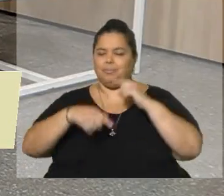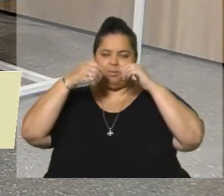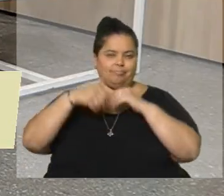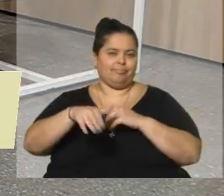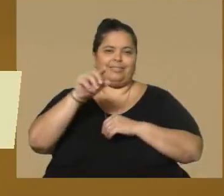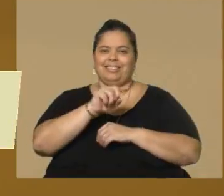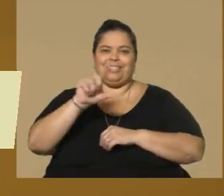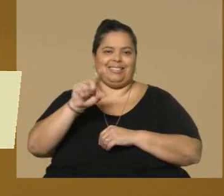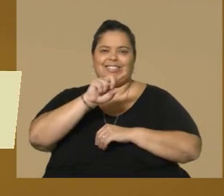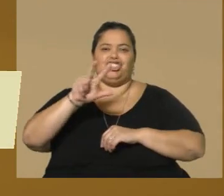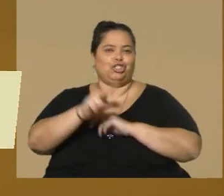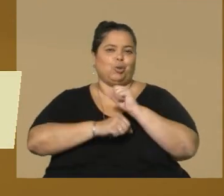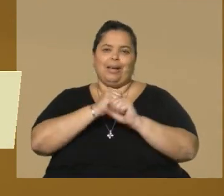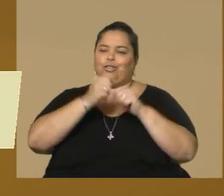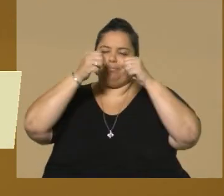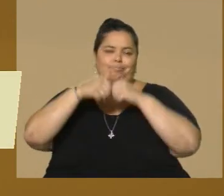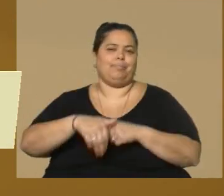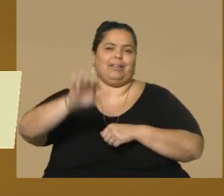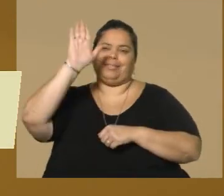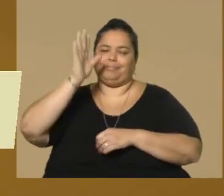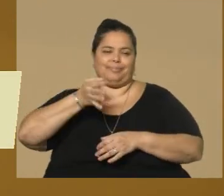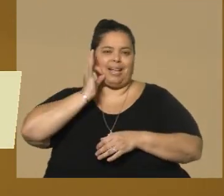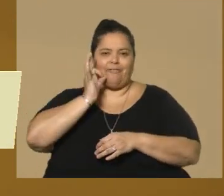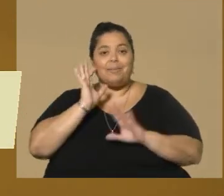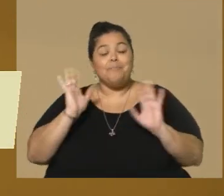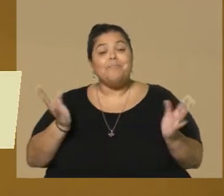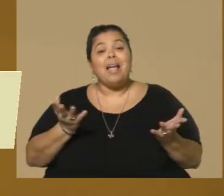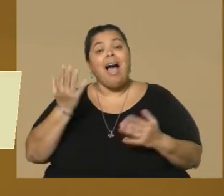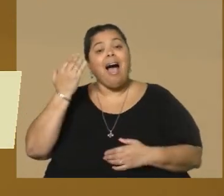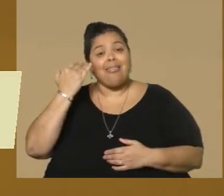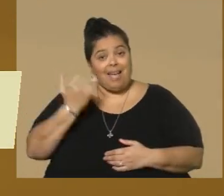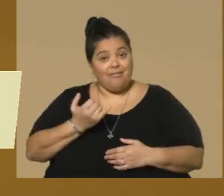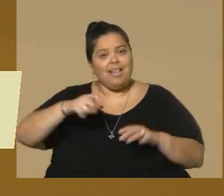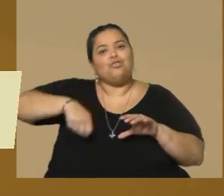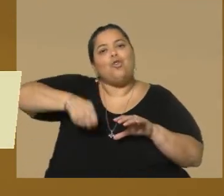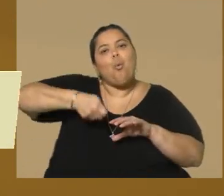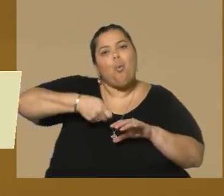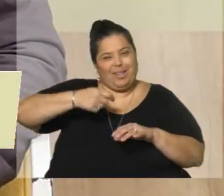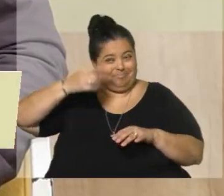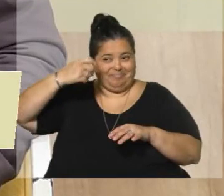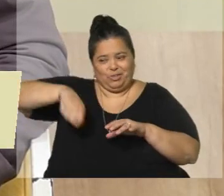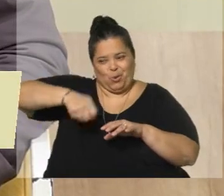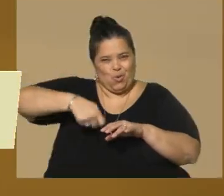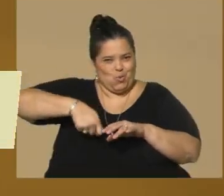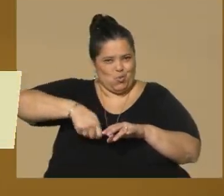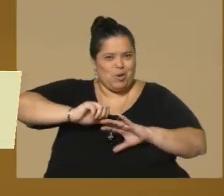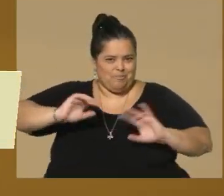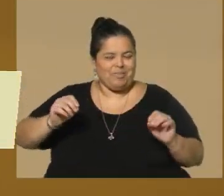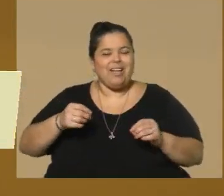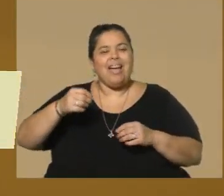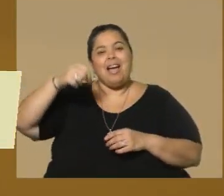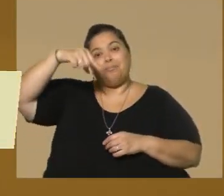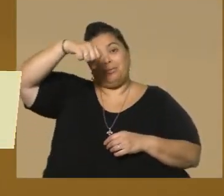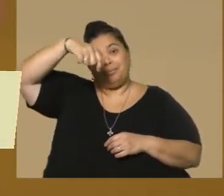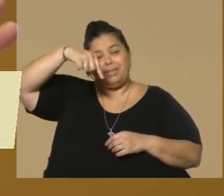ahora lo que sí tenemos uno antes tenía el café soluble que hacía en su casa no el de filtro o